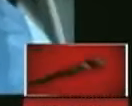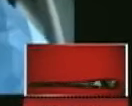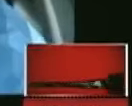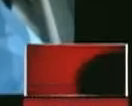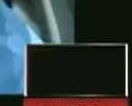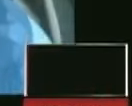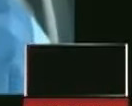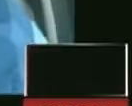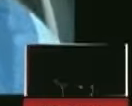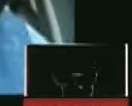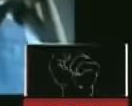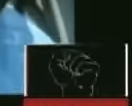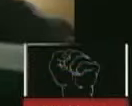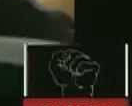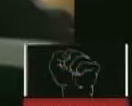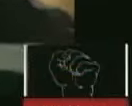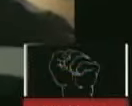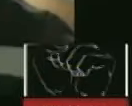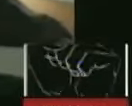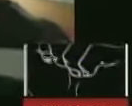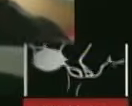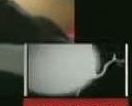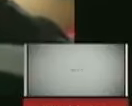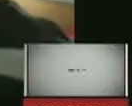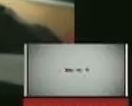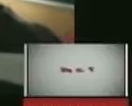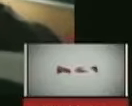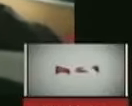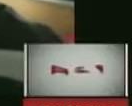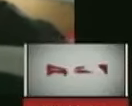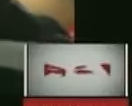Y uno va hablando, cantando.